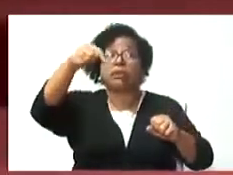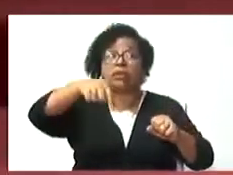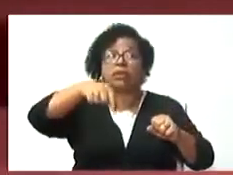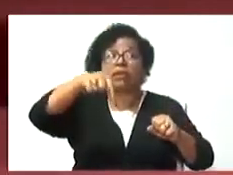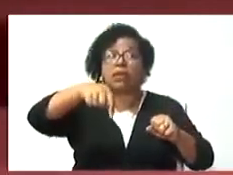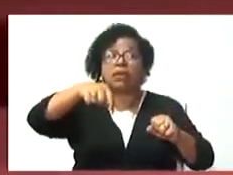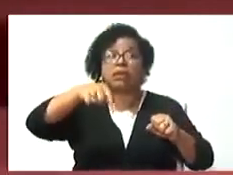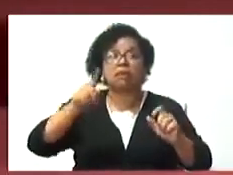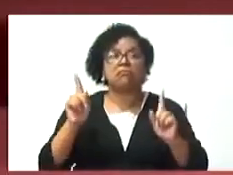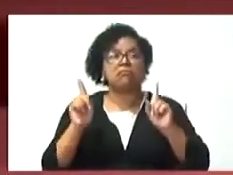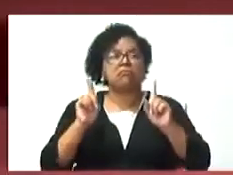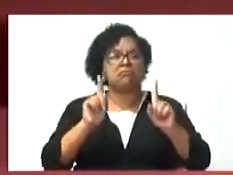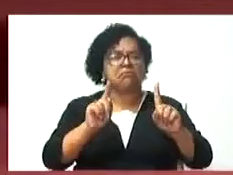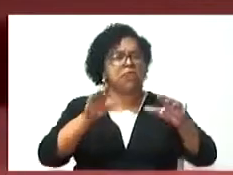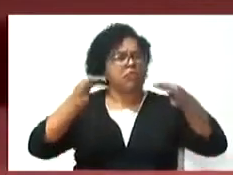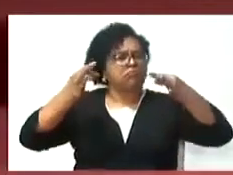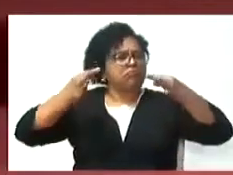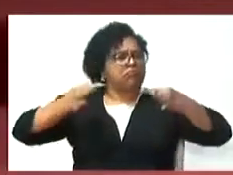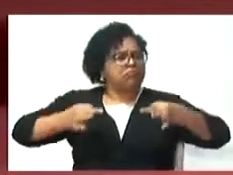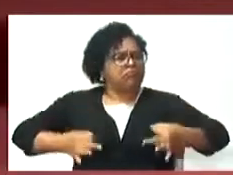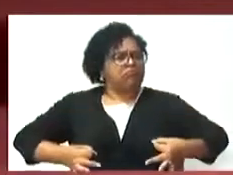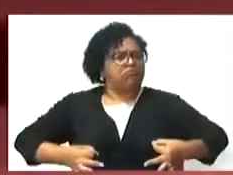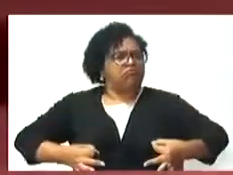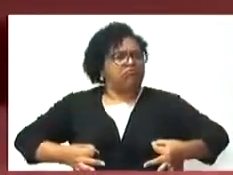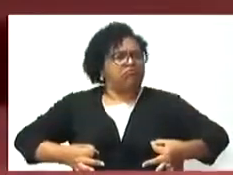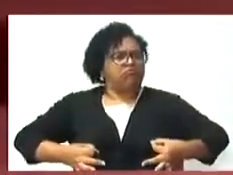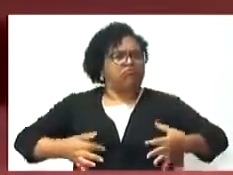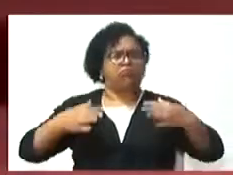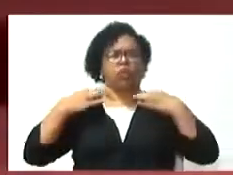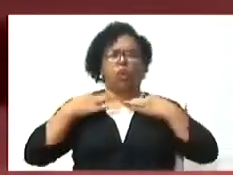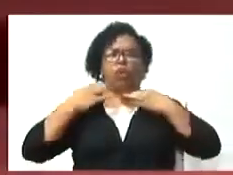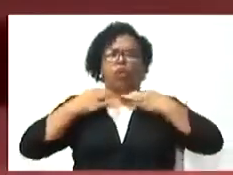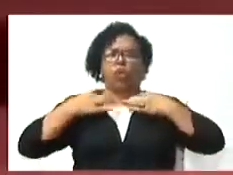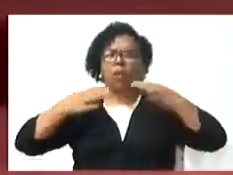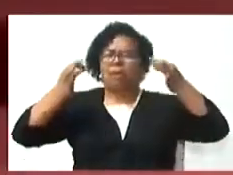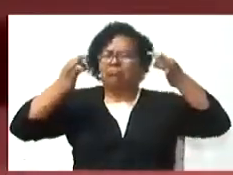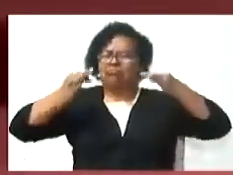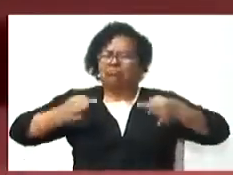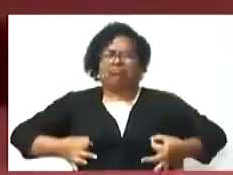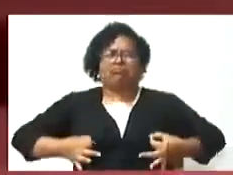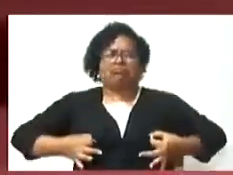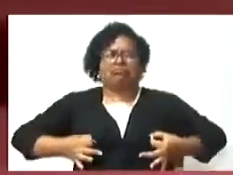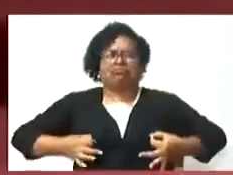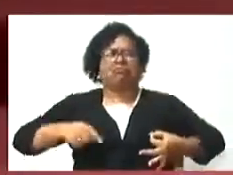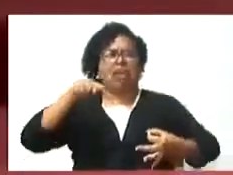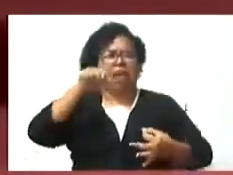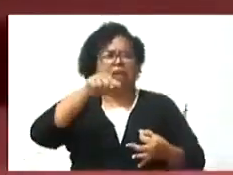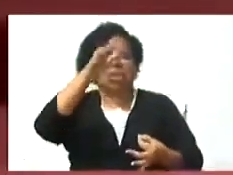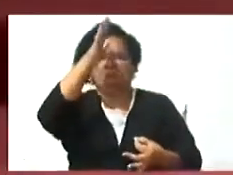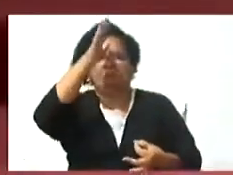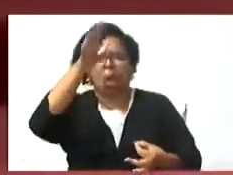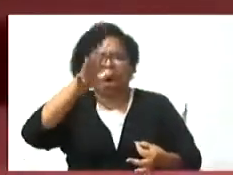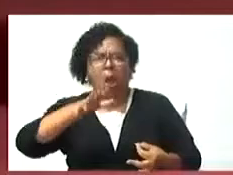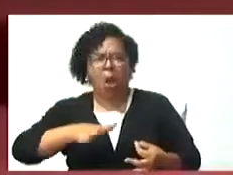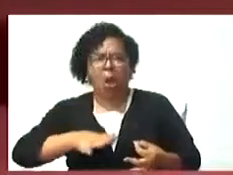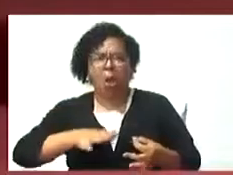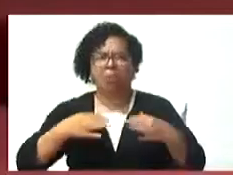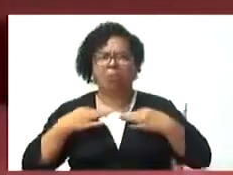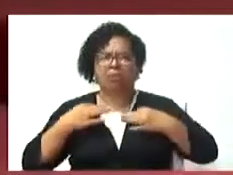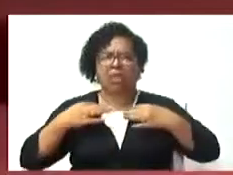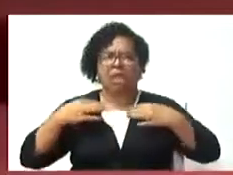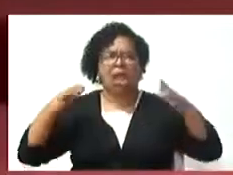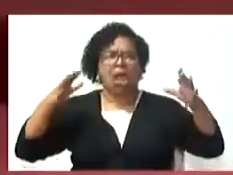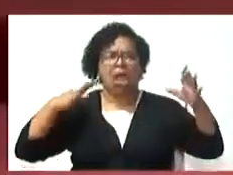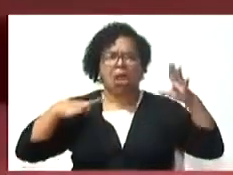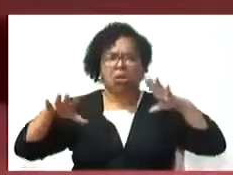vienen bien vestidos de los pies a la cabeza nadie puede decir que habito uno de los muchos de los